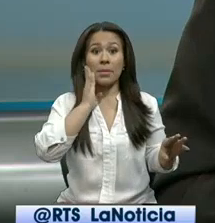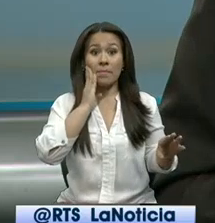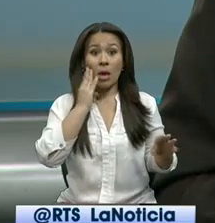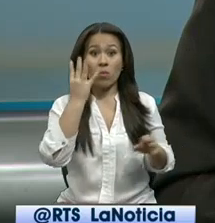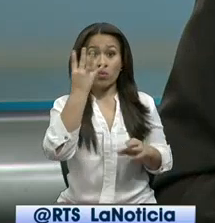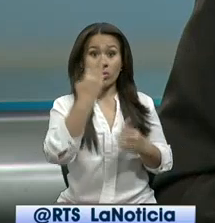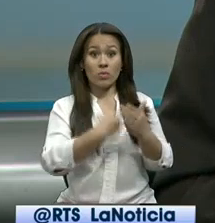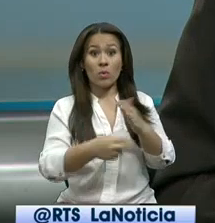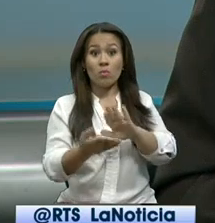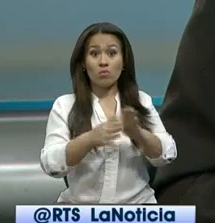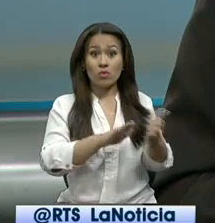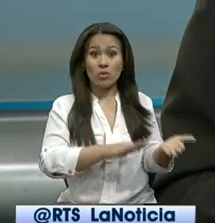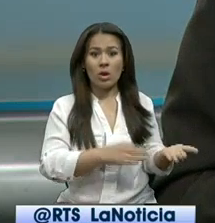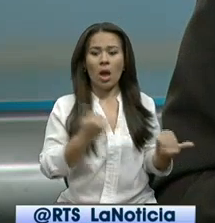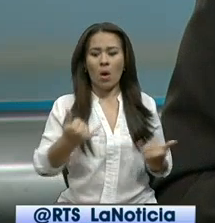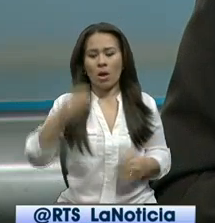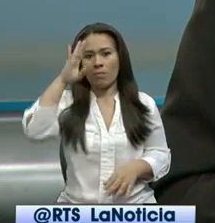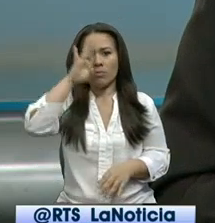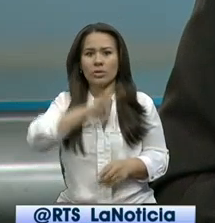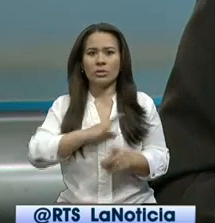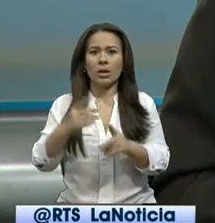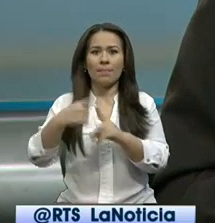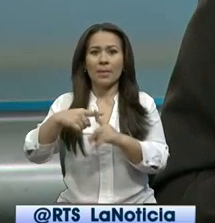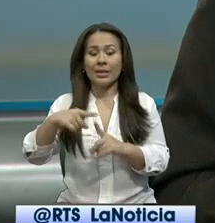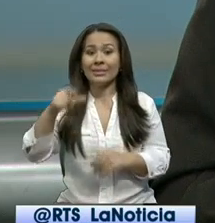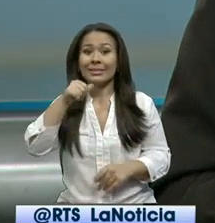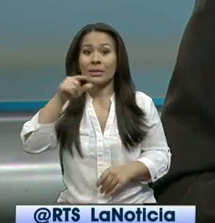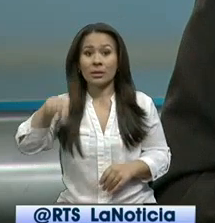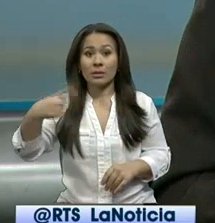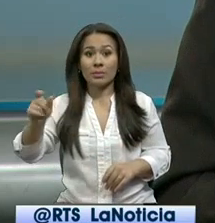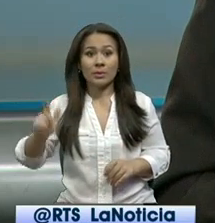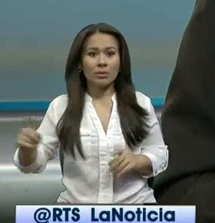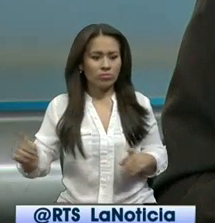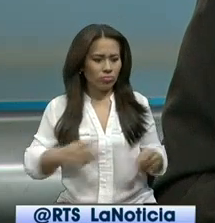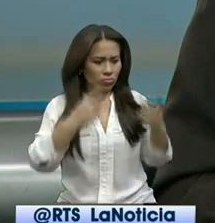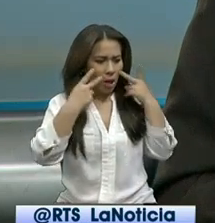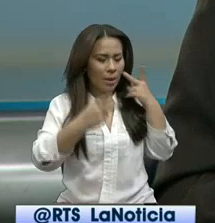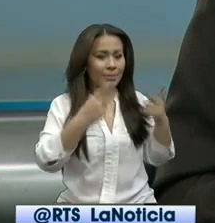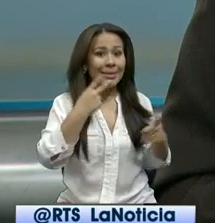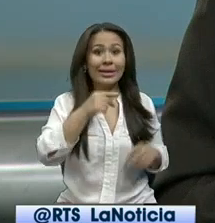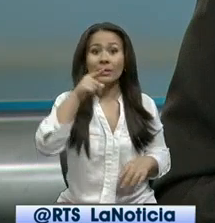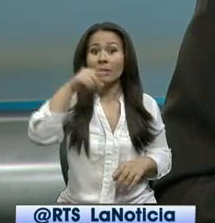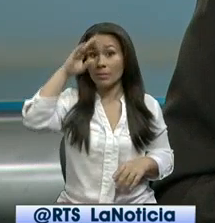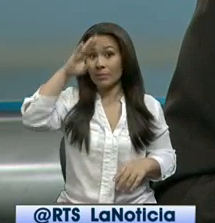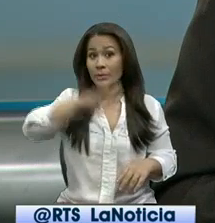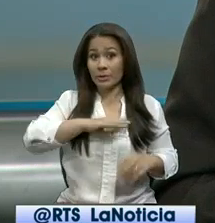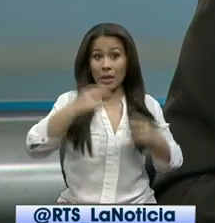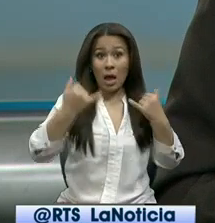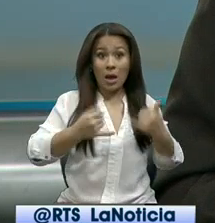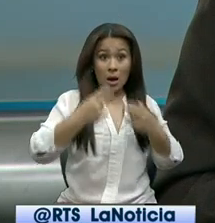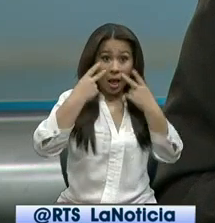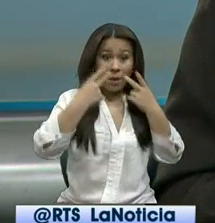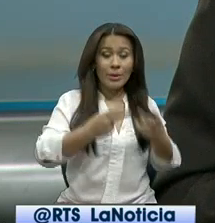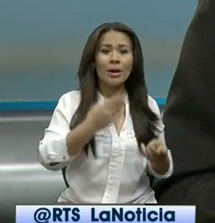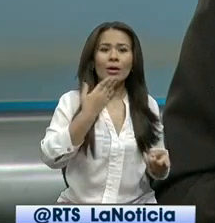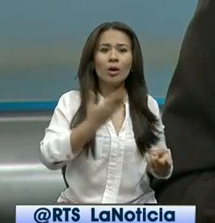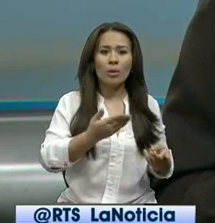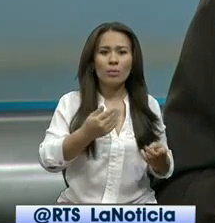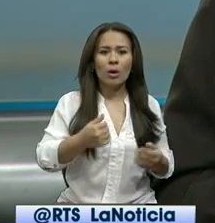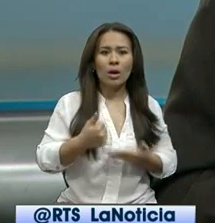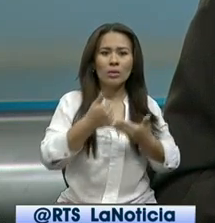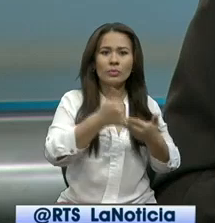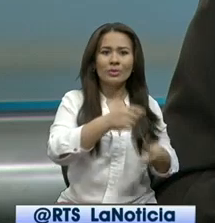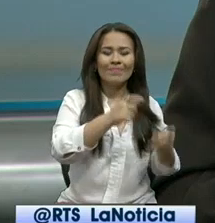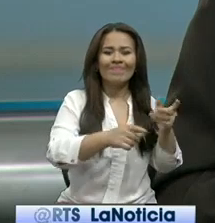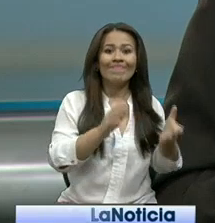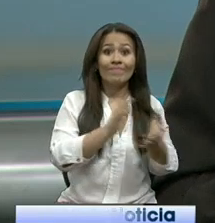4 hijos en el sector de las Malvinas, al sur de Guayaquil. Elementos de la Fiscalía y de la Policía llegaron hasta el sitio para realizar las diligencias con